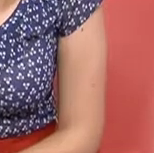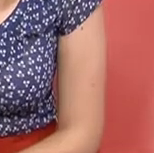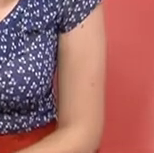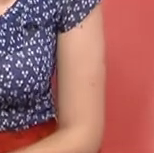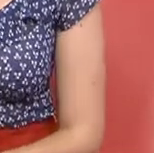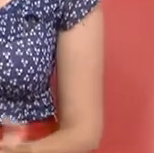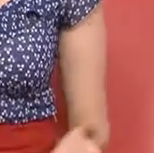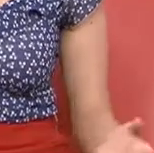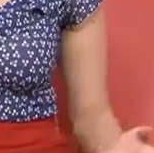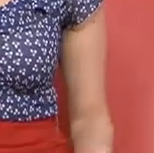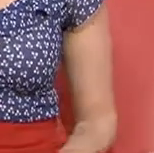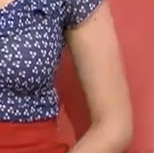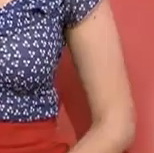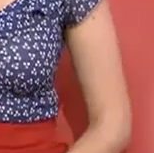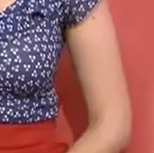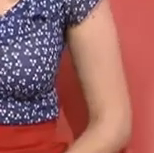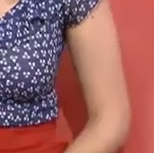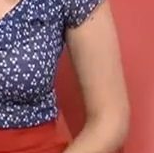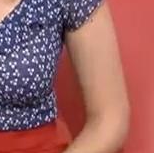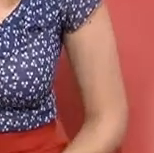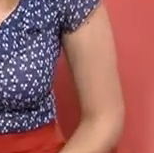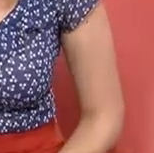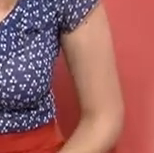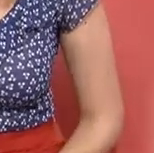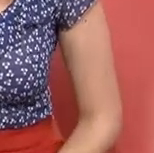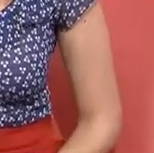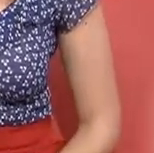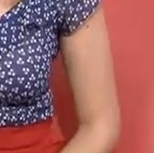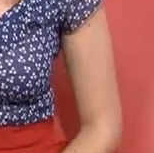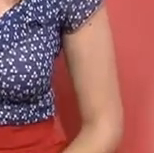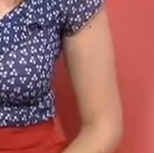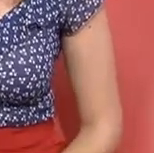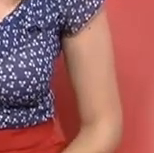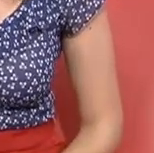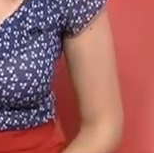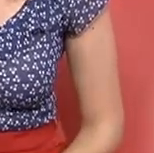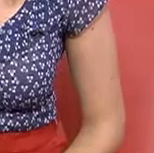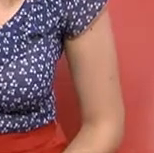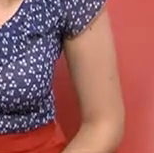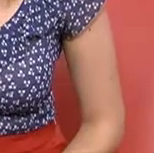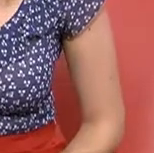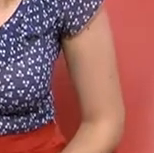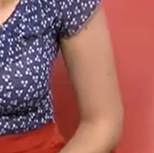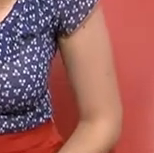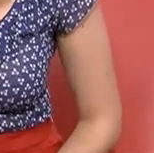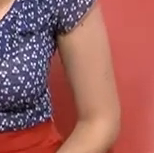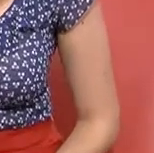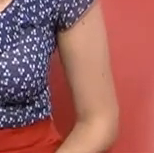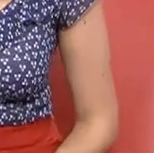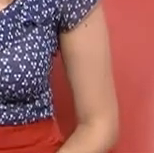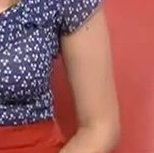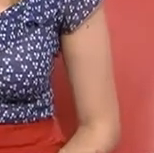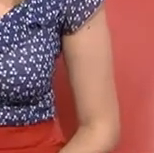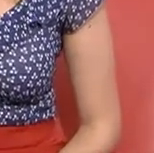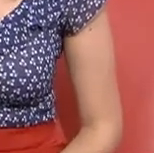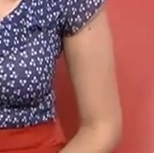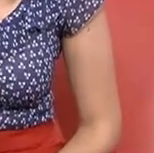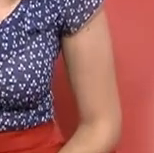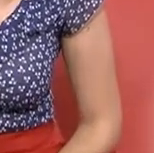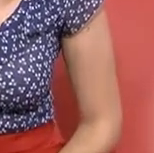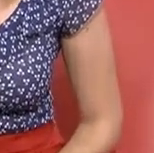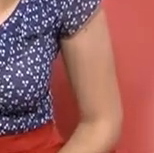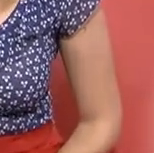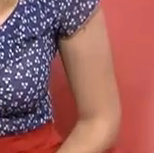redes y la tecnología se han vuelto herramientas indispensables y sobre todo en hechos como catástrofes y también